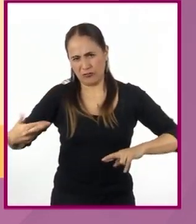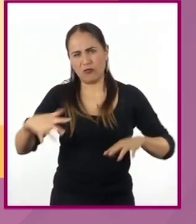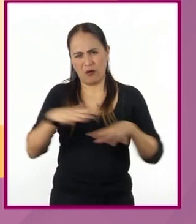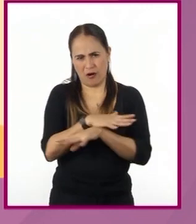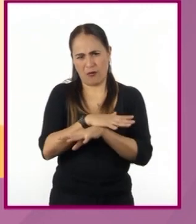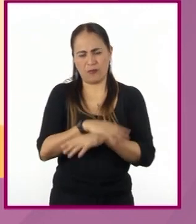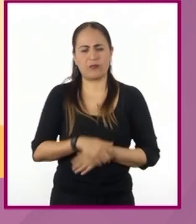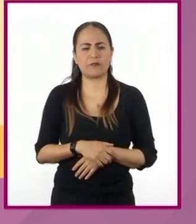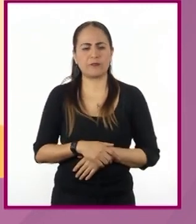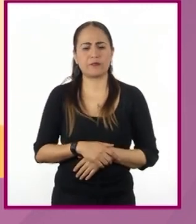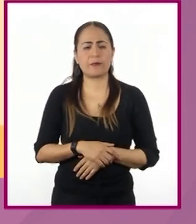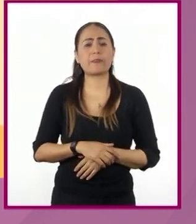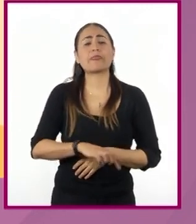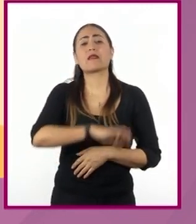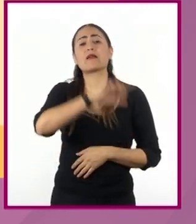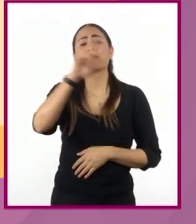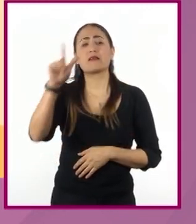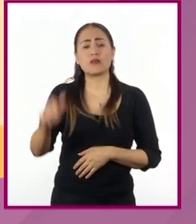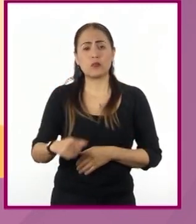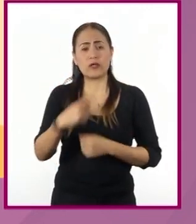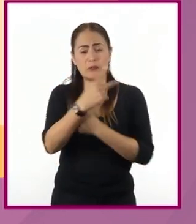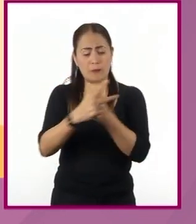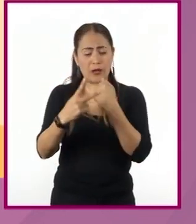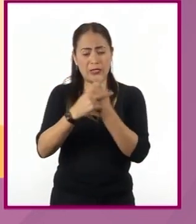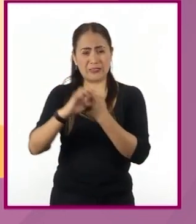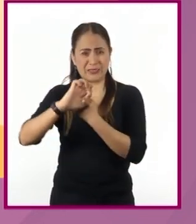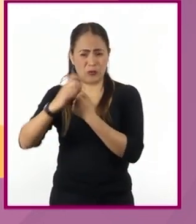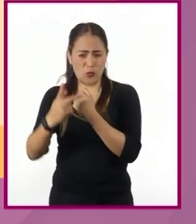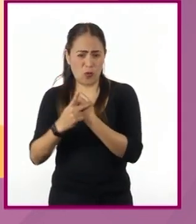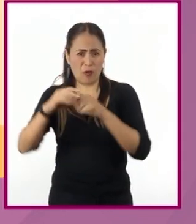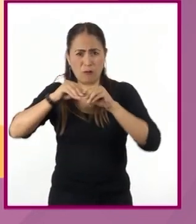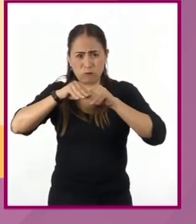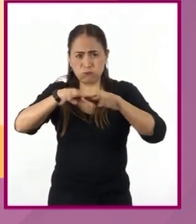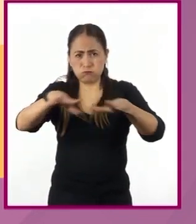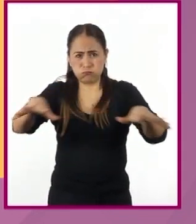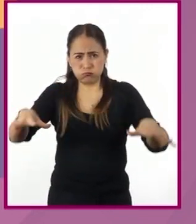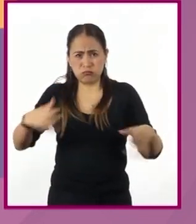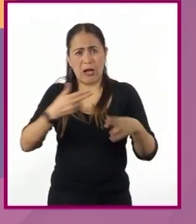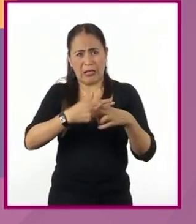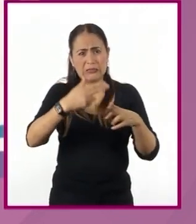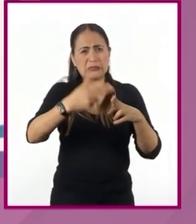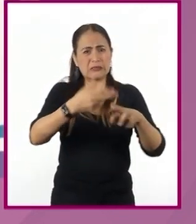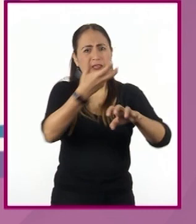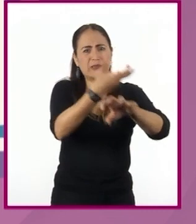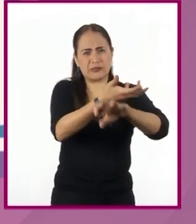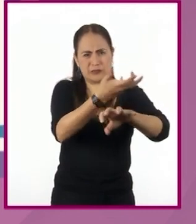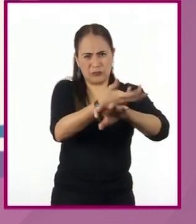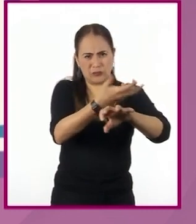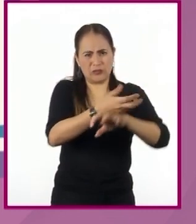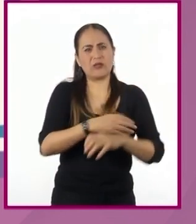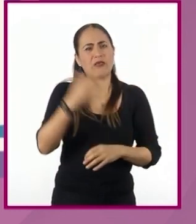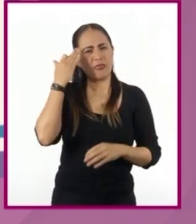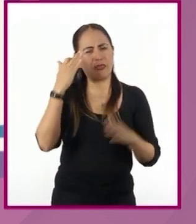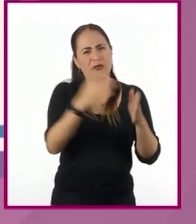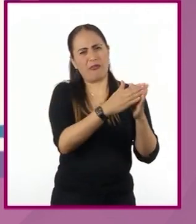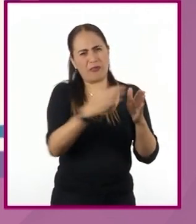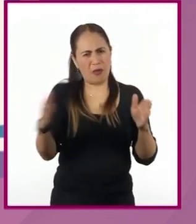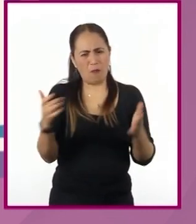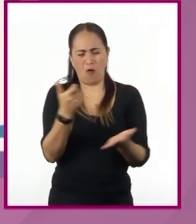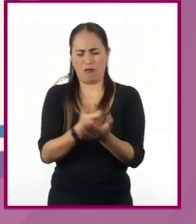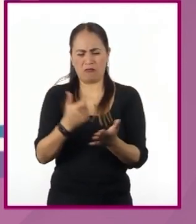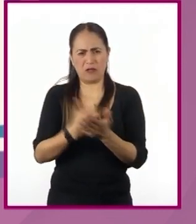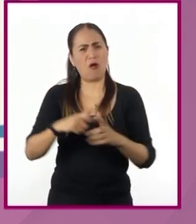la industrialización se extendió a otros países europeos, así como a Estados Unidos, y se vivió un periodo de prosperidad